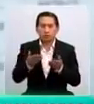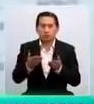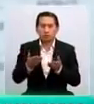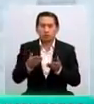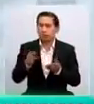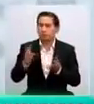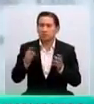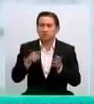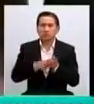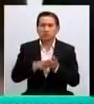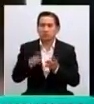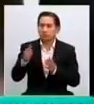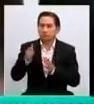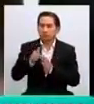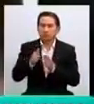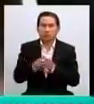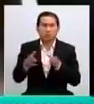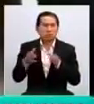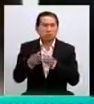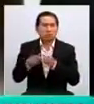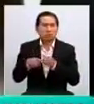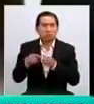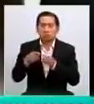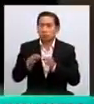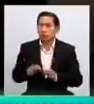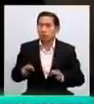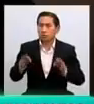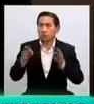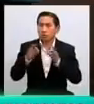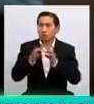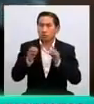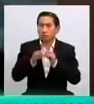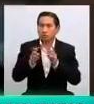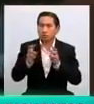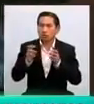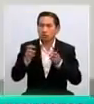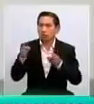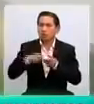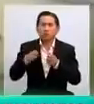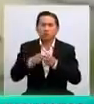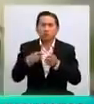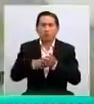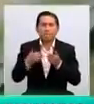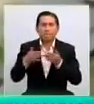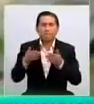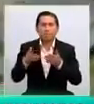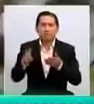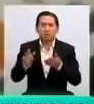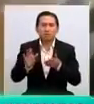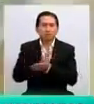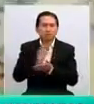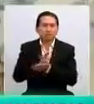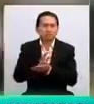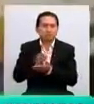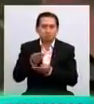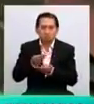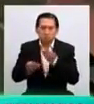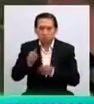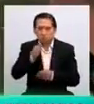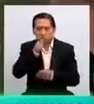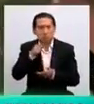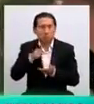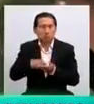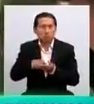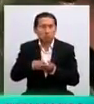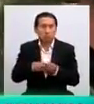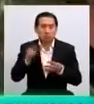el bufete Mossack Fonseca, la principal implicada en el caso de Papeles de Panamá y el presunto lavado de dinero offshore. Con